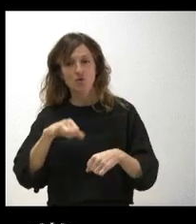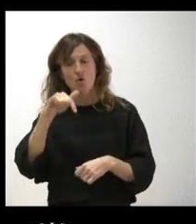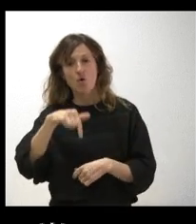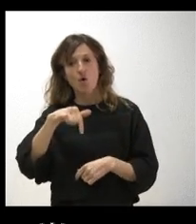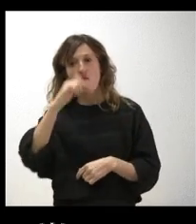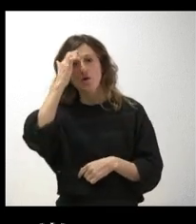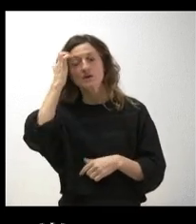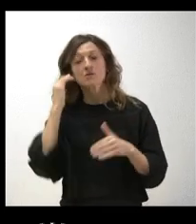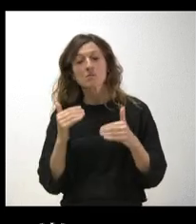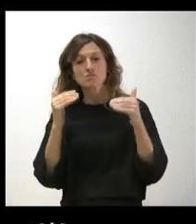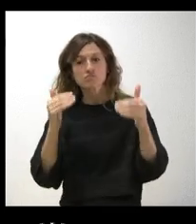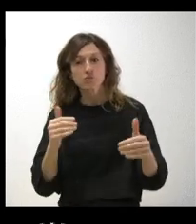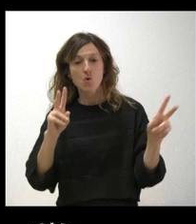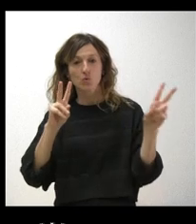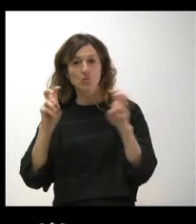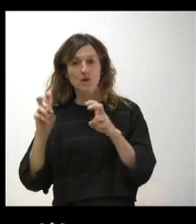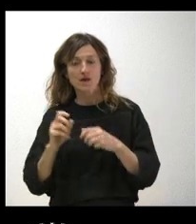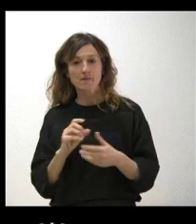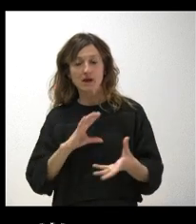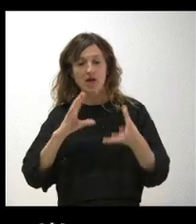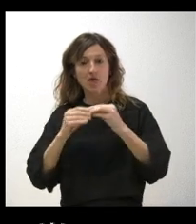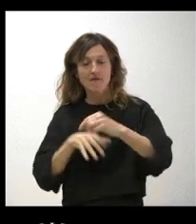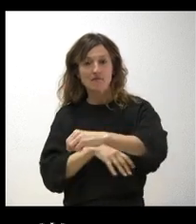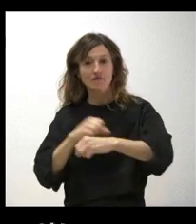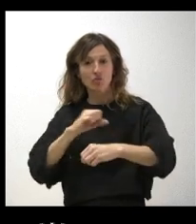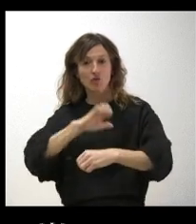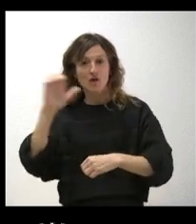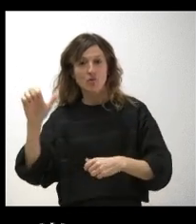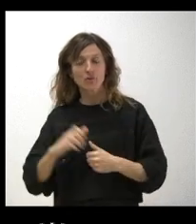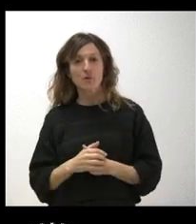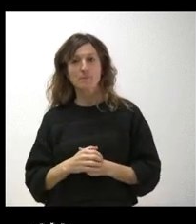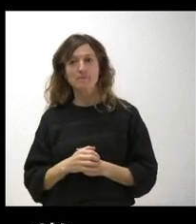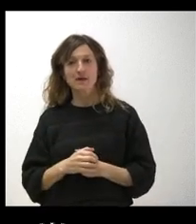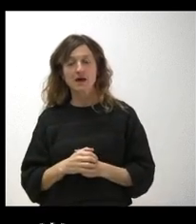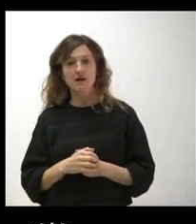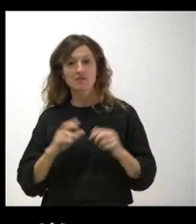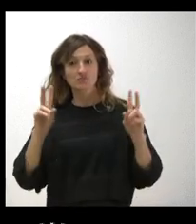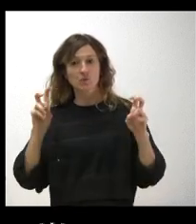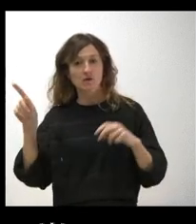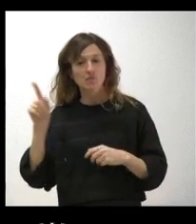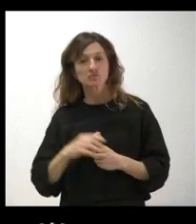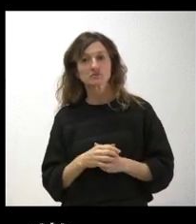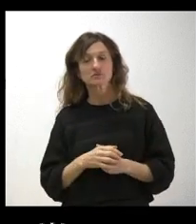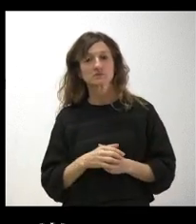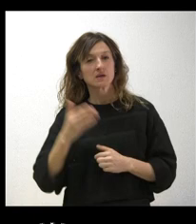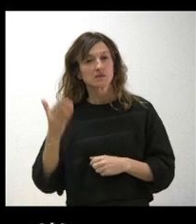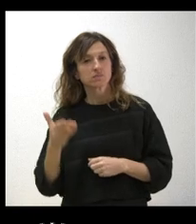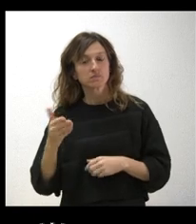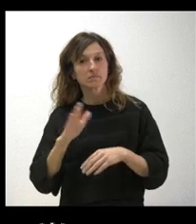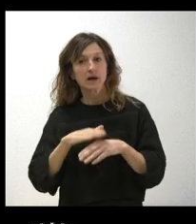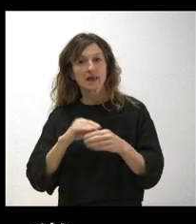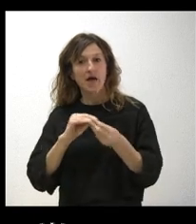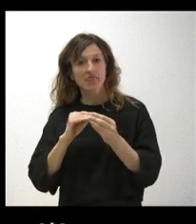de esa nueva prórroga para quil atarlo a los fondos europeos según he entendido los next generation sin imprescindible para poder